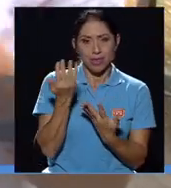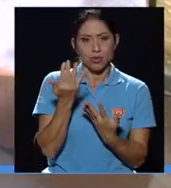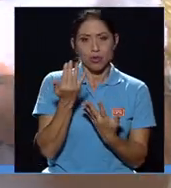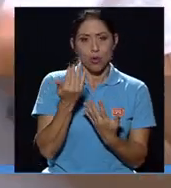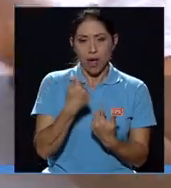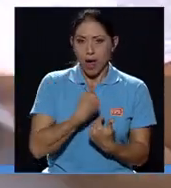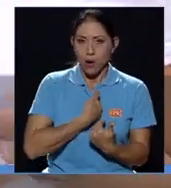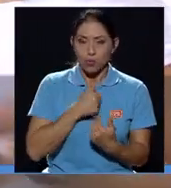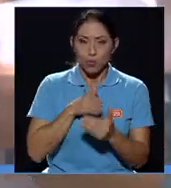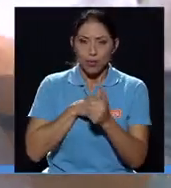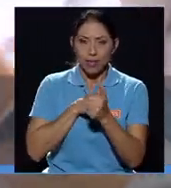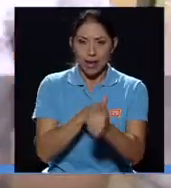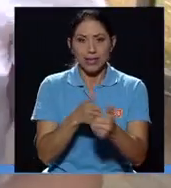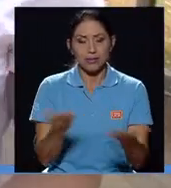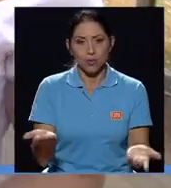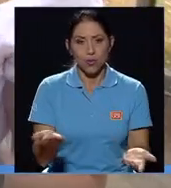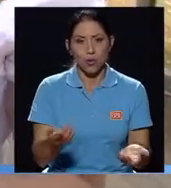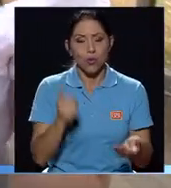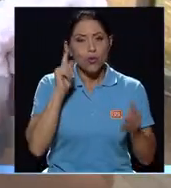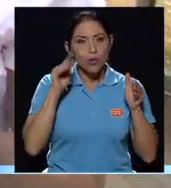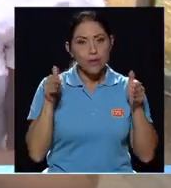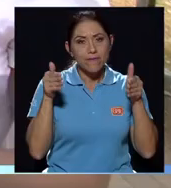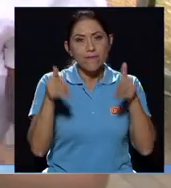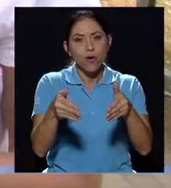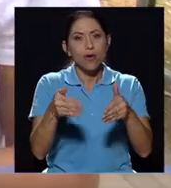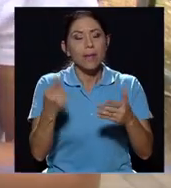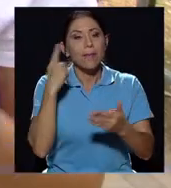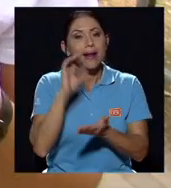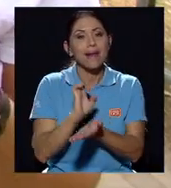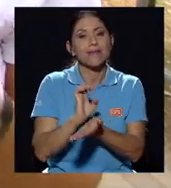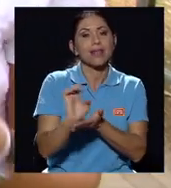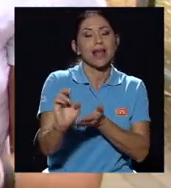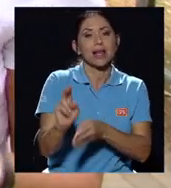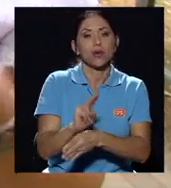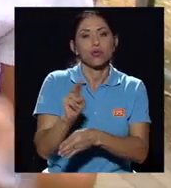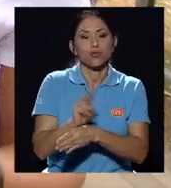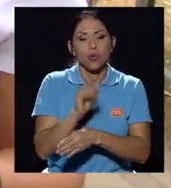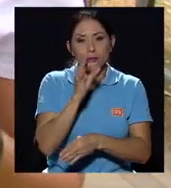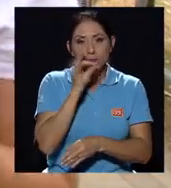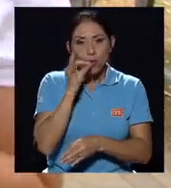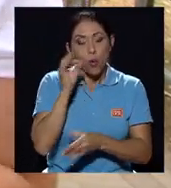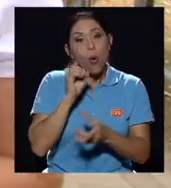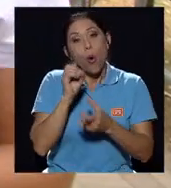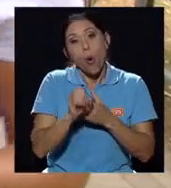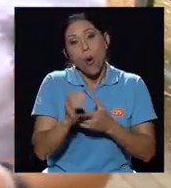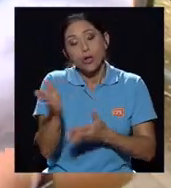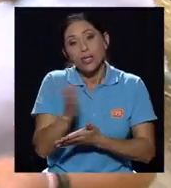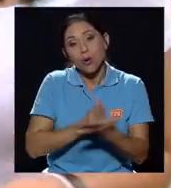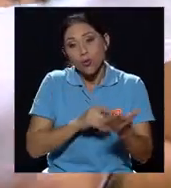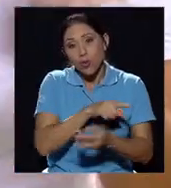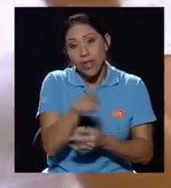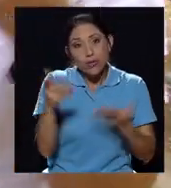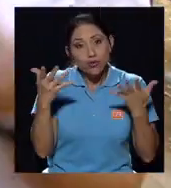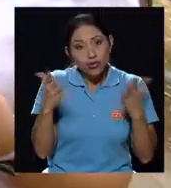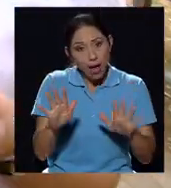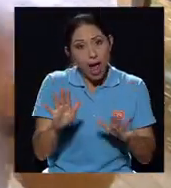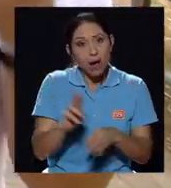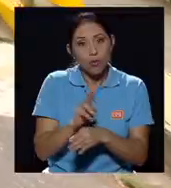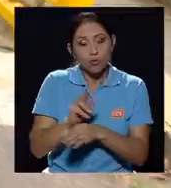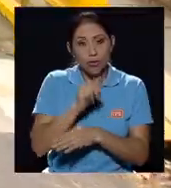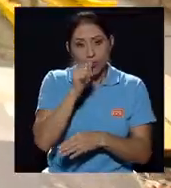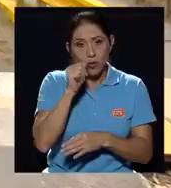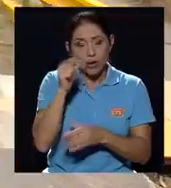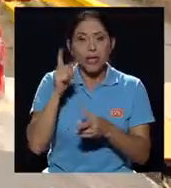autoliderazgo, precisamente en un enfoque dirigido a evitar el consumo o en dado caso si hay chicos que ya presentan consumo de drogas,